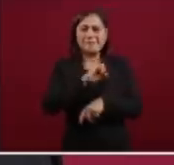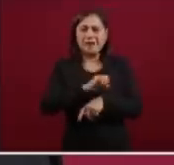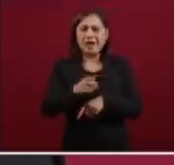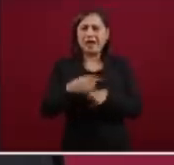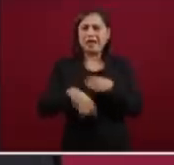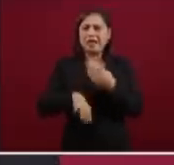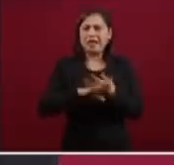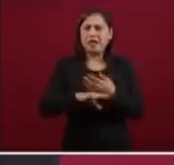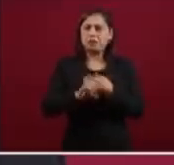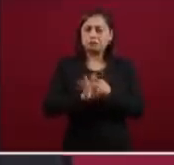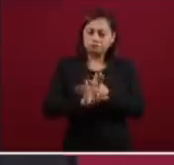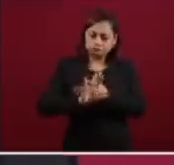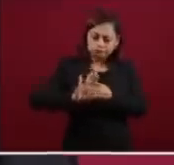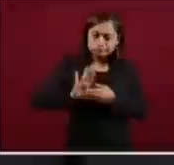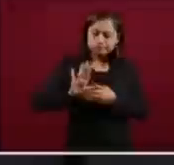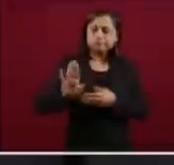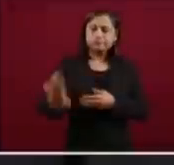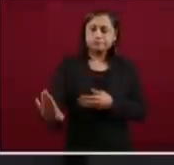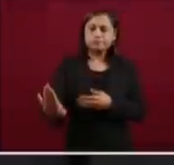último